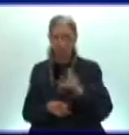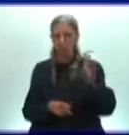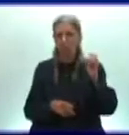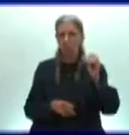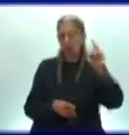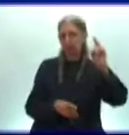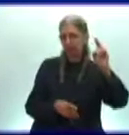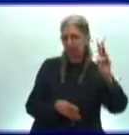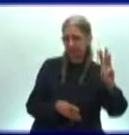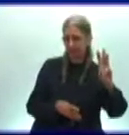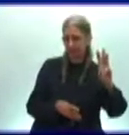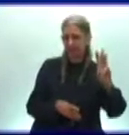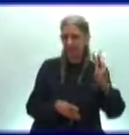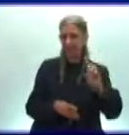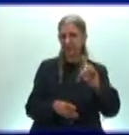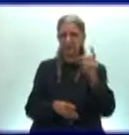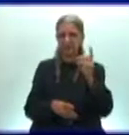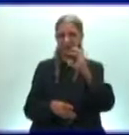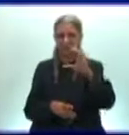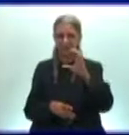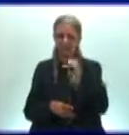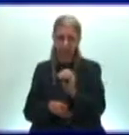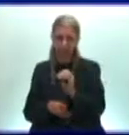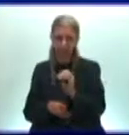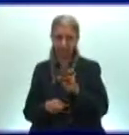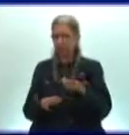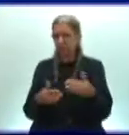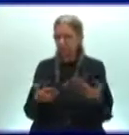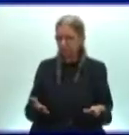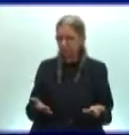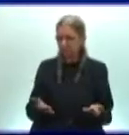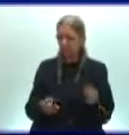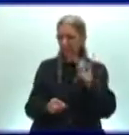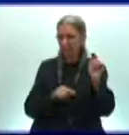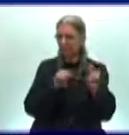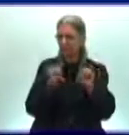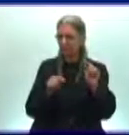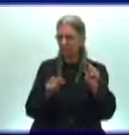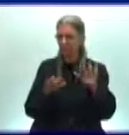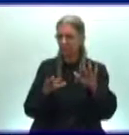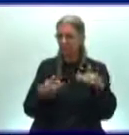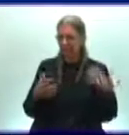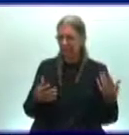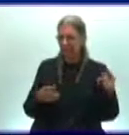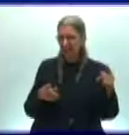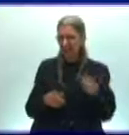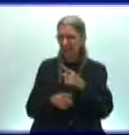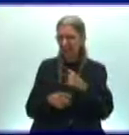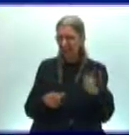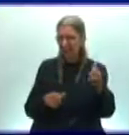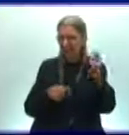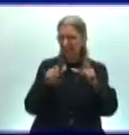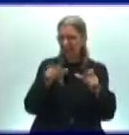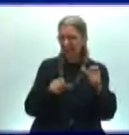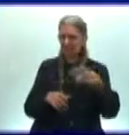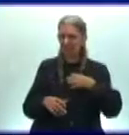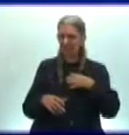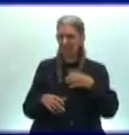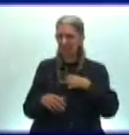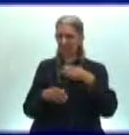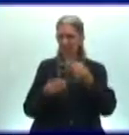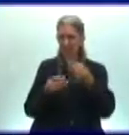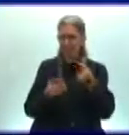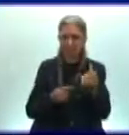O3 y la número 2 el CO. Les pregunto, ¿qué tipo de enlace químico presenta la sustancia